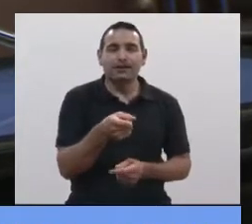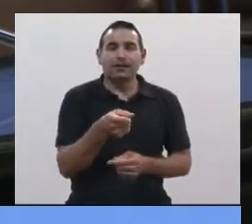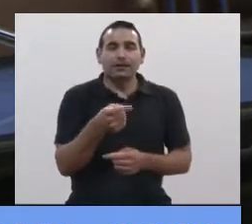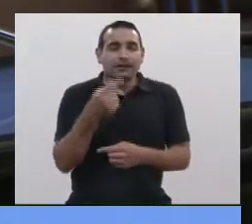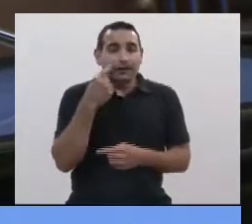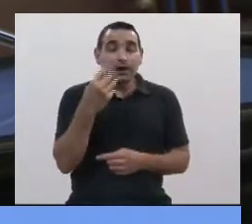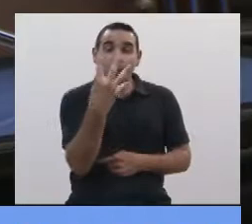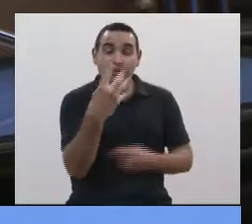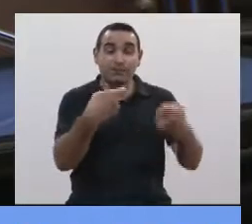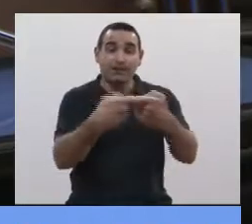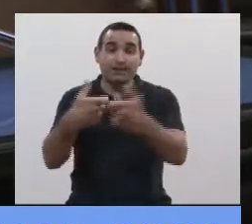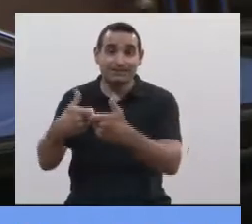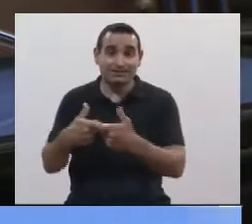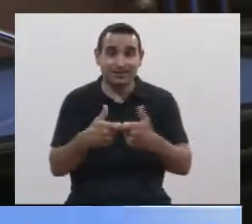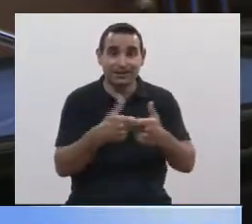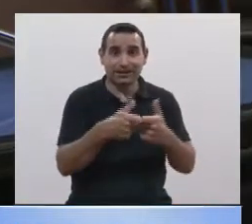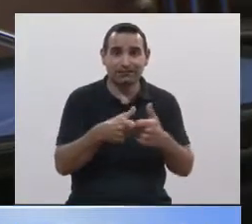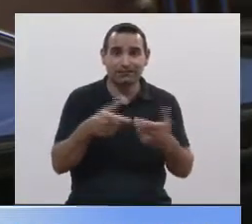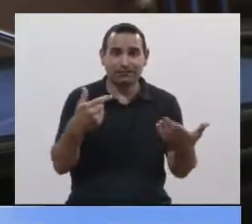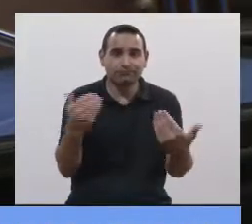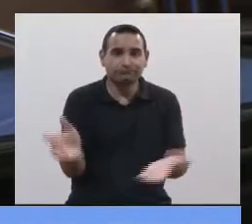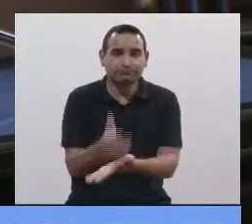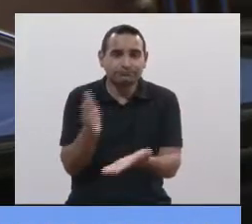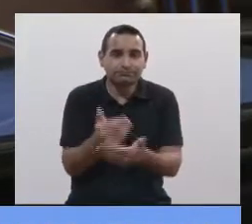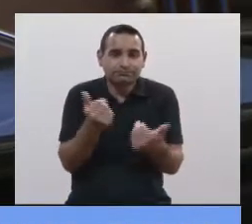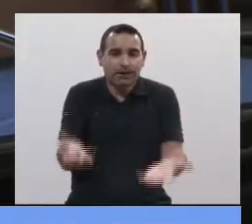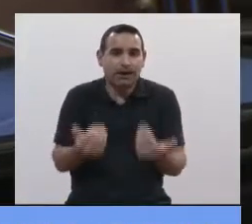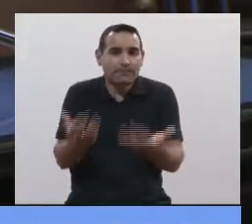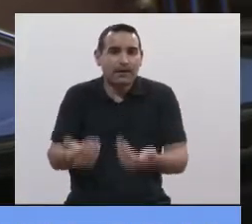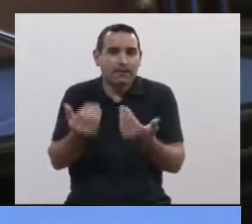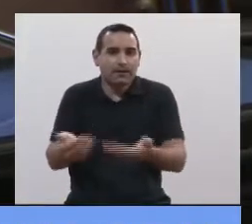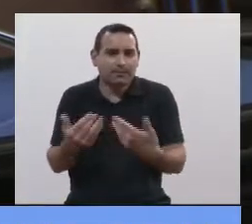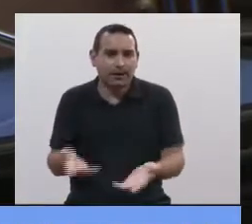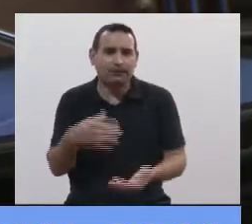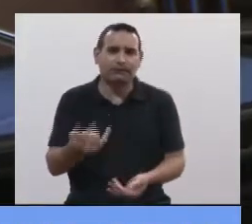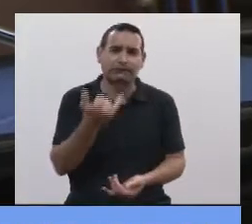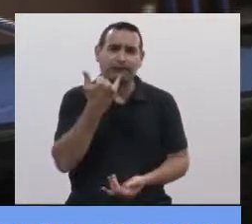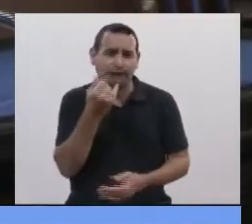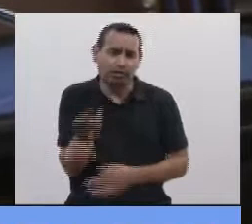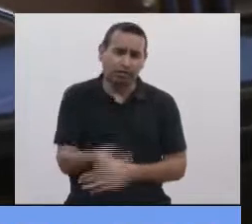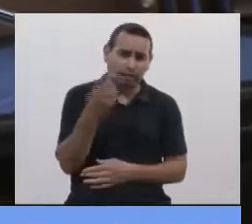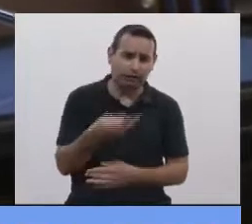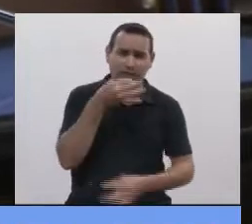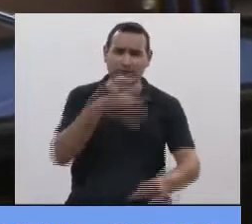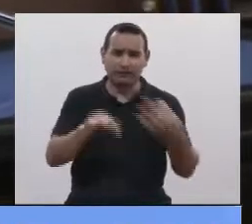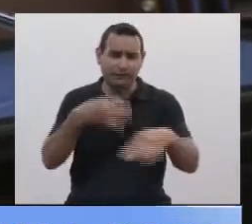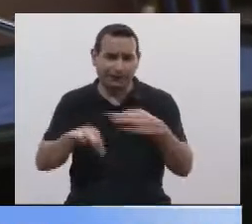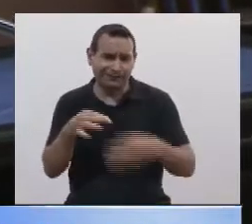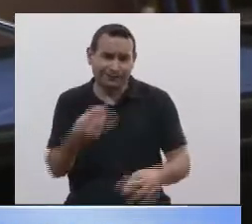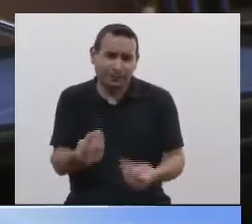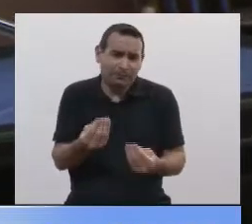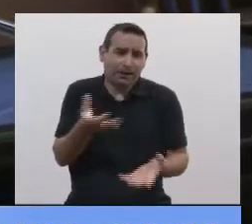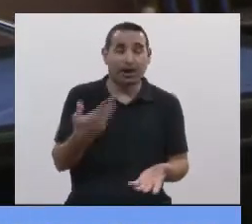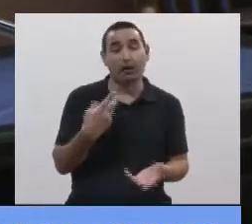Entonces, estas cuatro empresas son cazadores en el zoológico de Argentina para vendernos teléfonos obsoletos, aparatos obsoletos, total